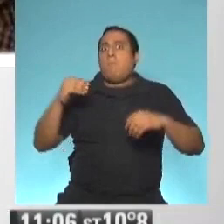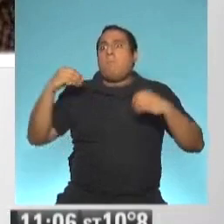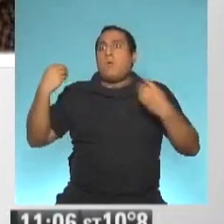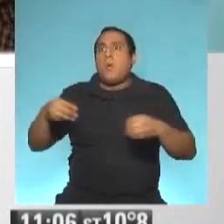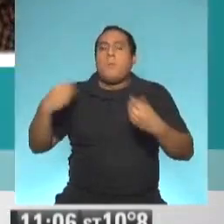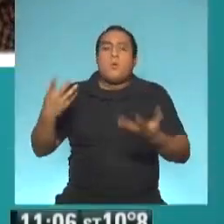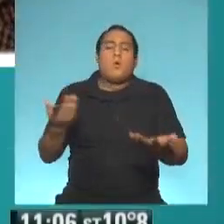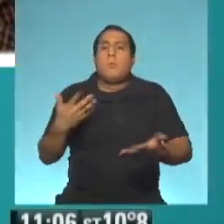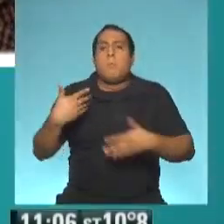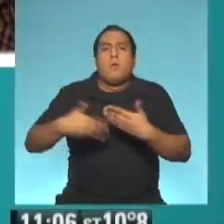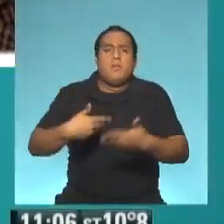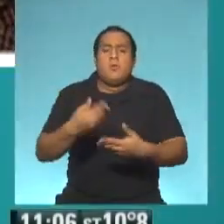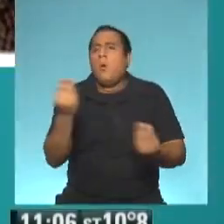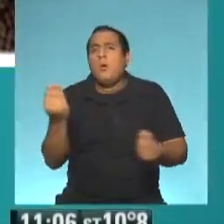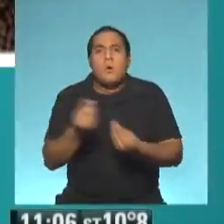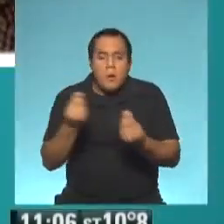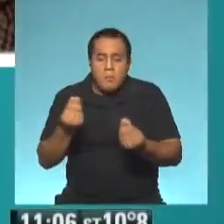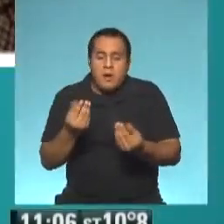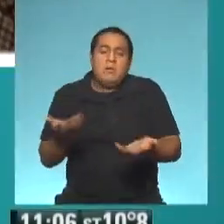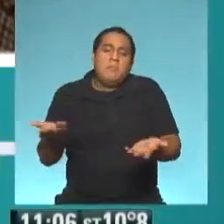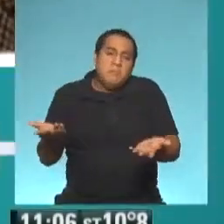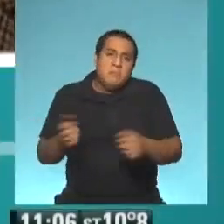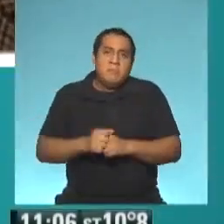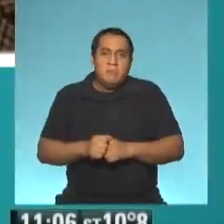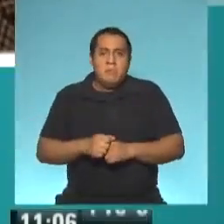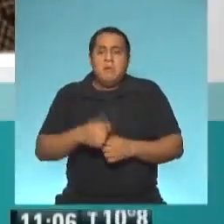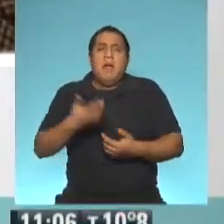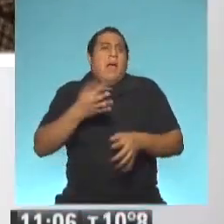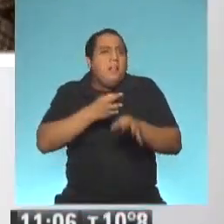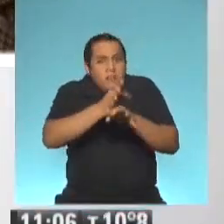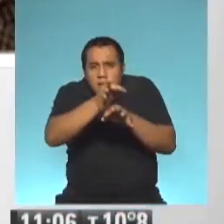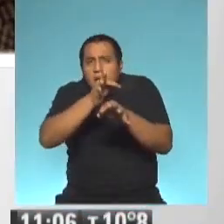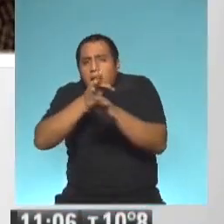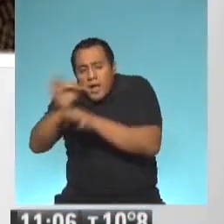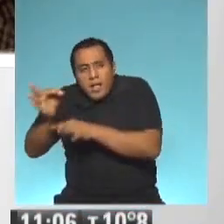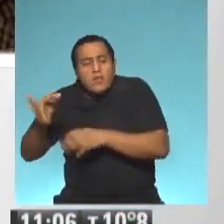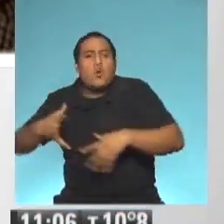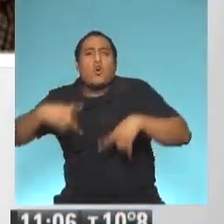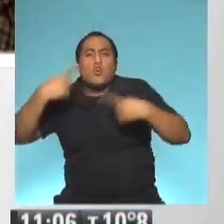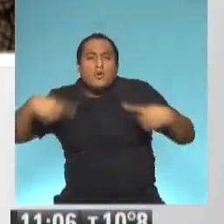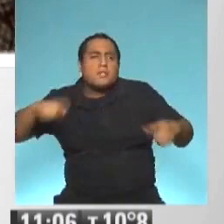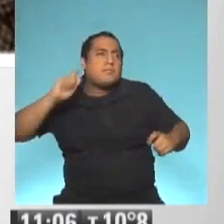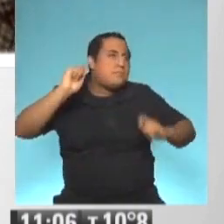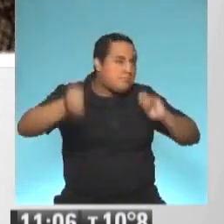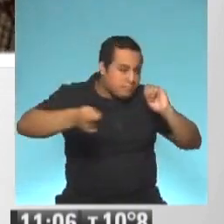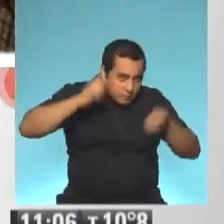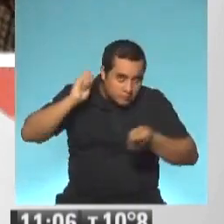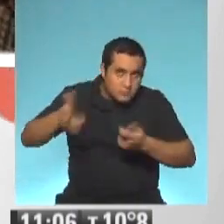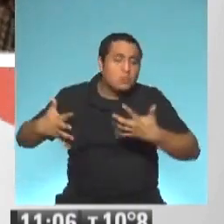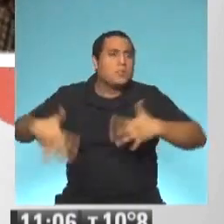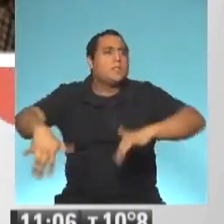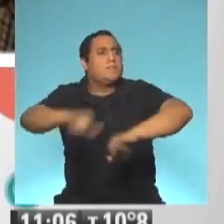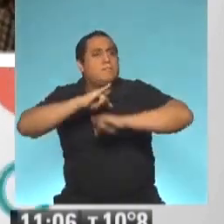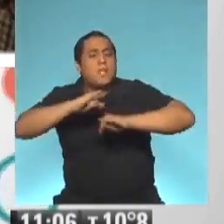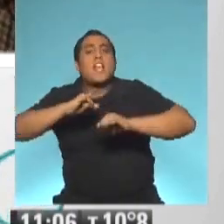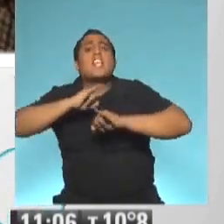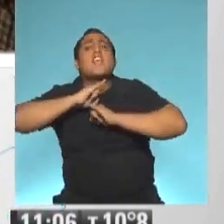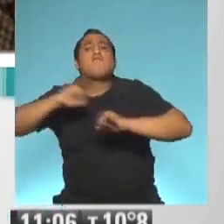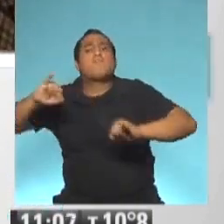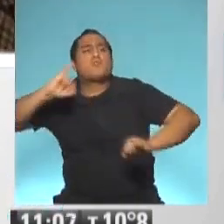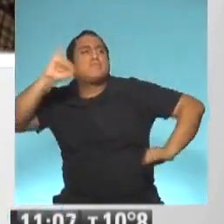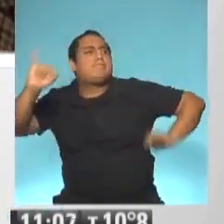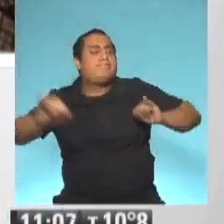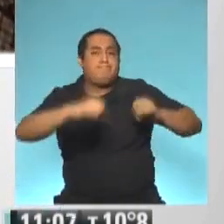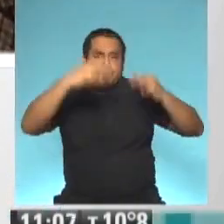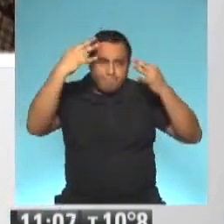procesos de nuestra parte. Esto es capacitar el recurso humano, difundir correctamente la información,